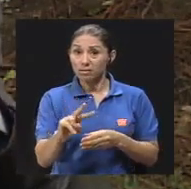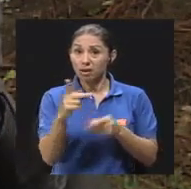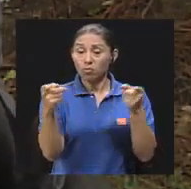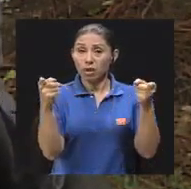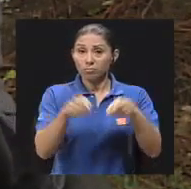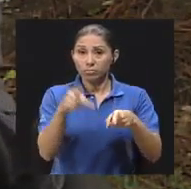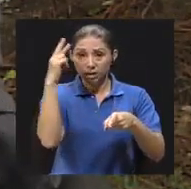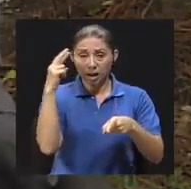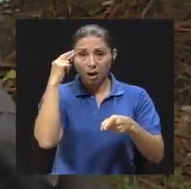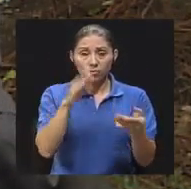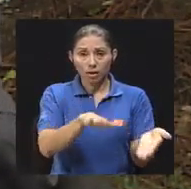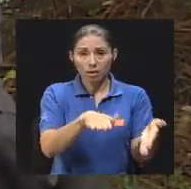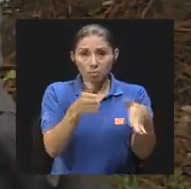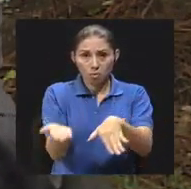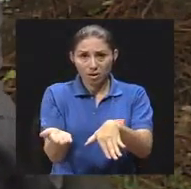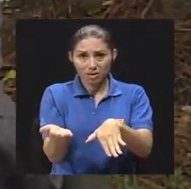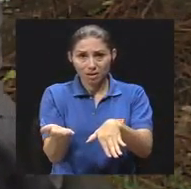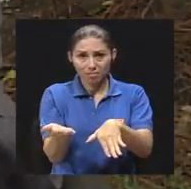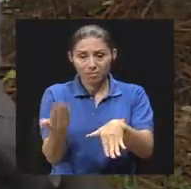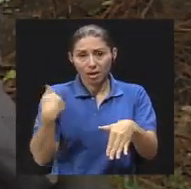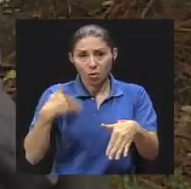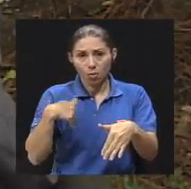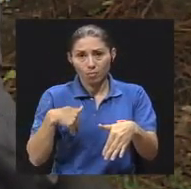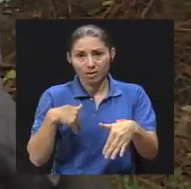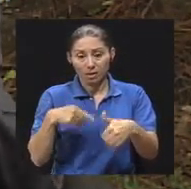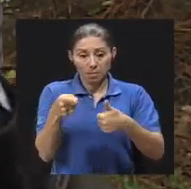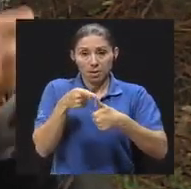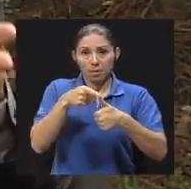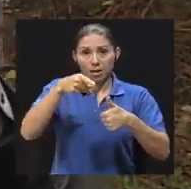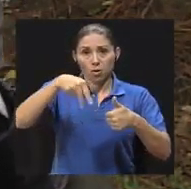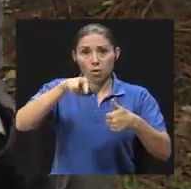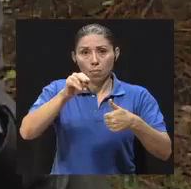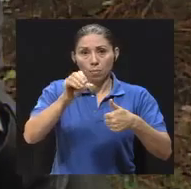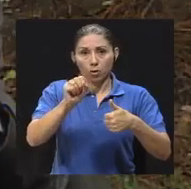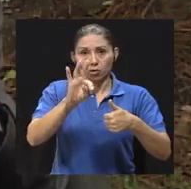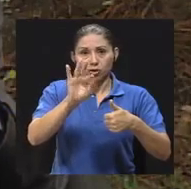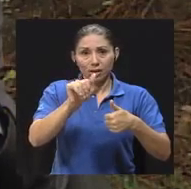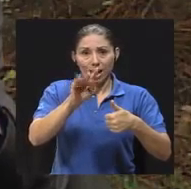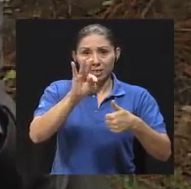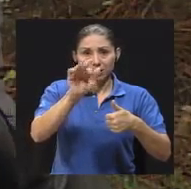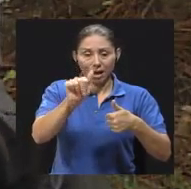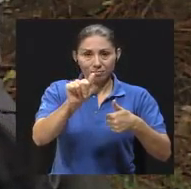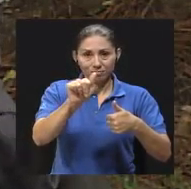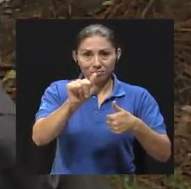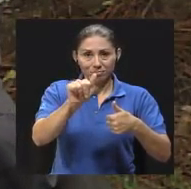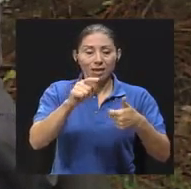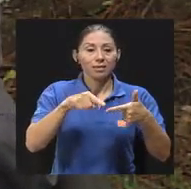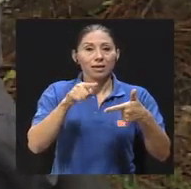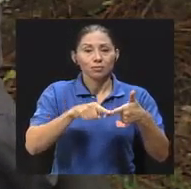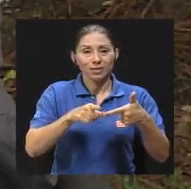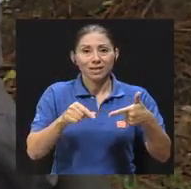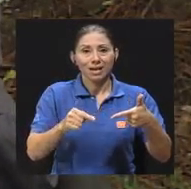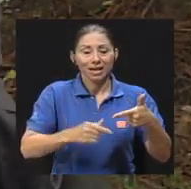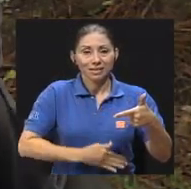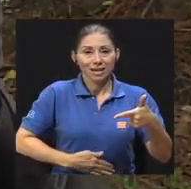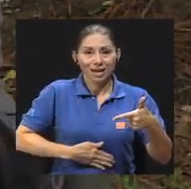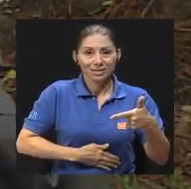muerte por cáncer en hombres después del cáncer de próstata, y la segunda en mujeres, el cáncer gástrico después del cáncer de